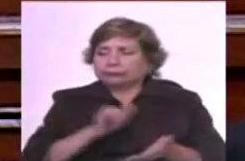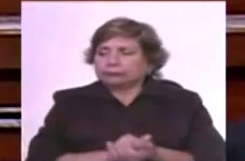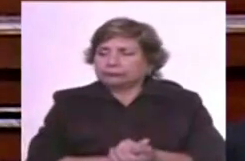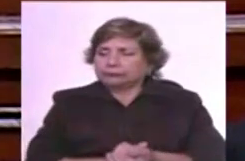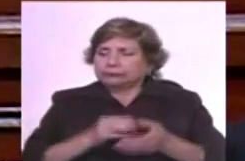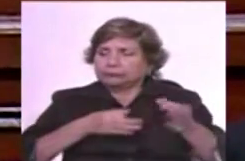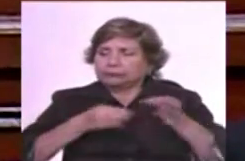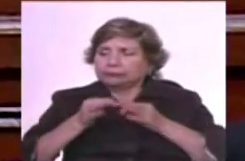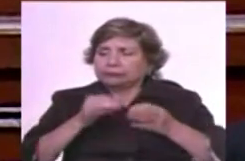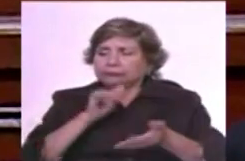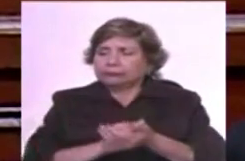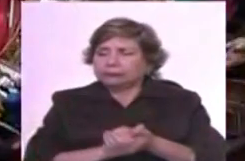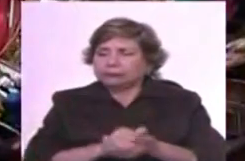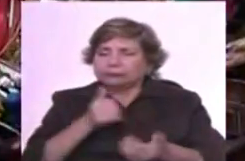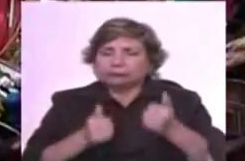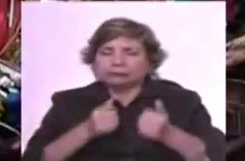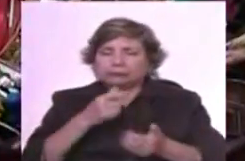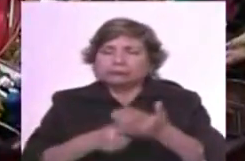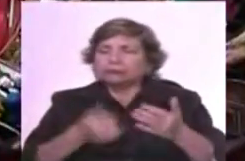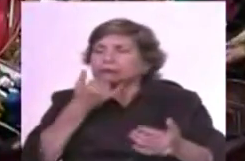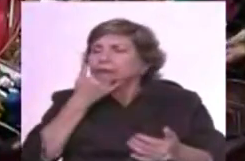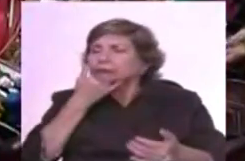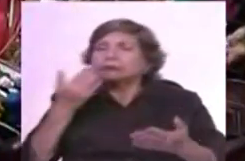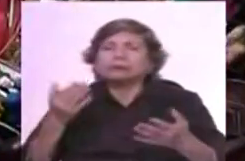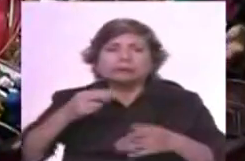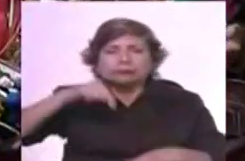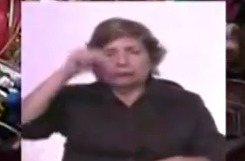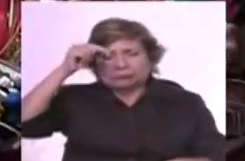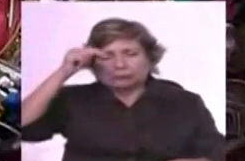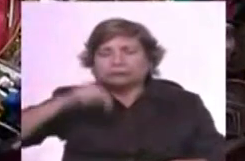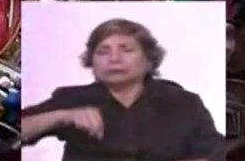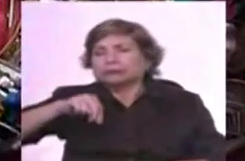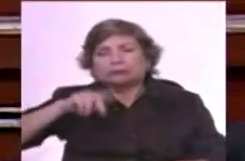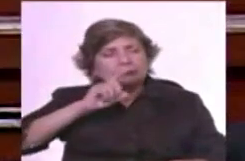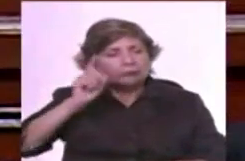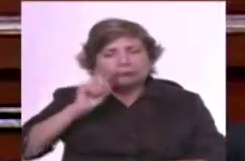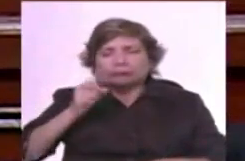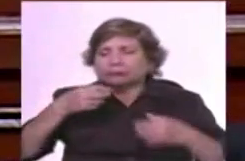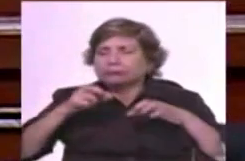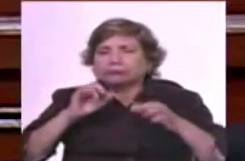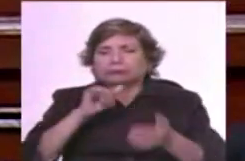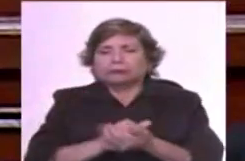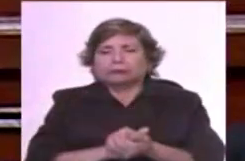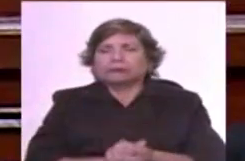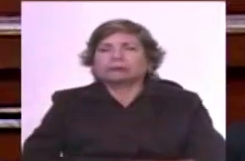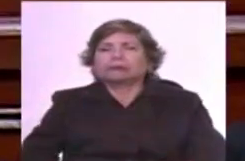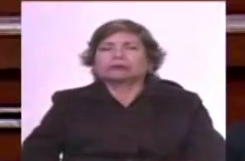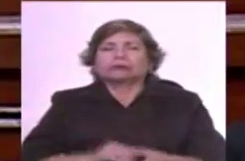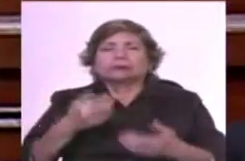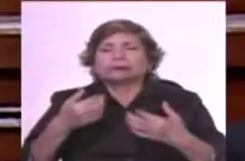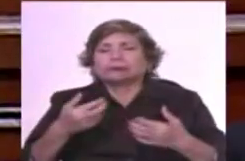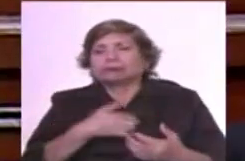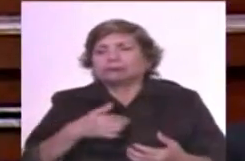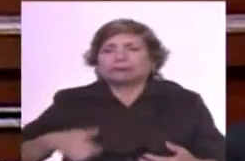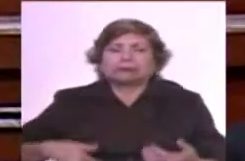influencias, cohecho pasivo impropio, especulado doloso por apropiación. Este caso llegó al Parlamento más de un año después de